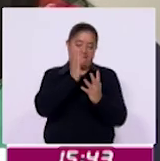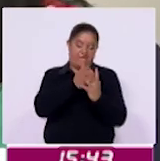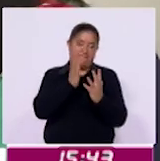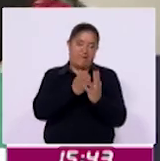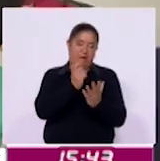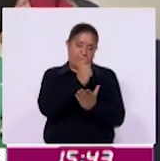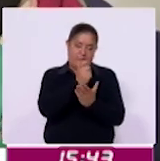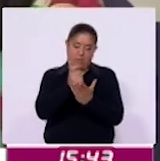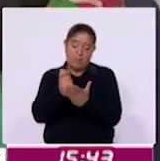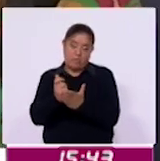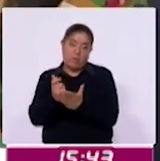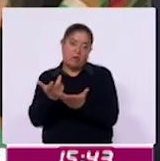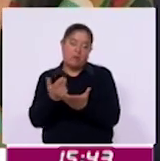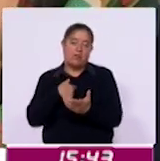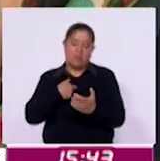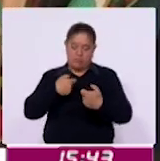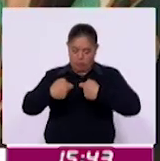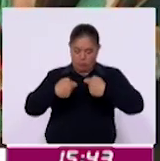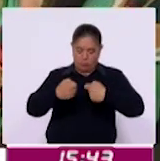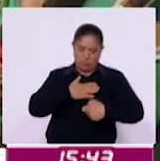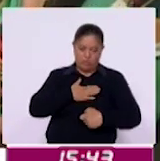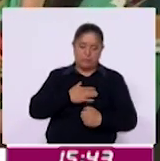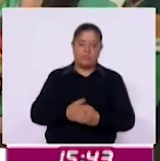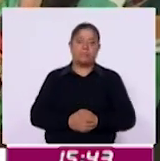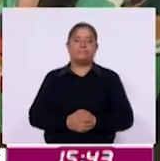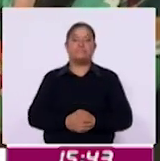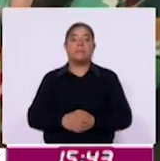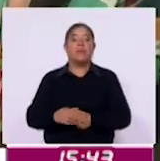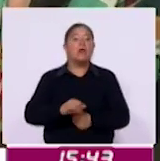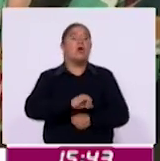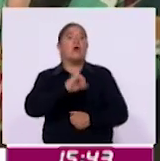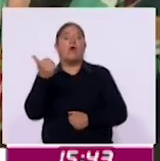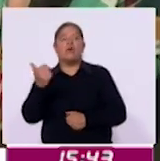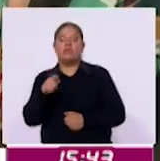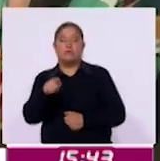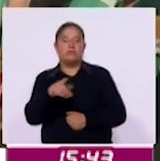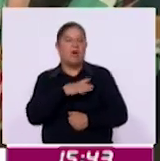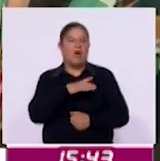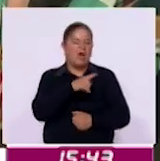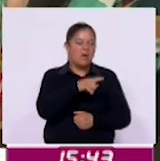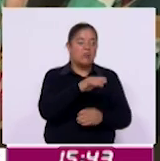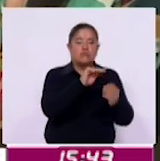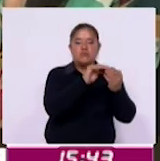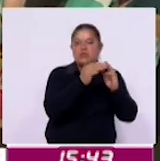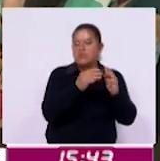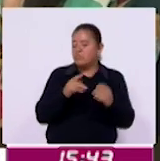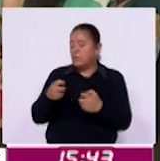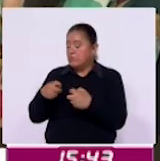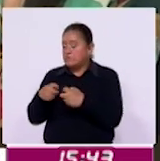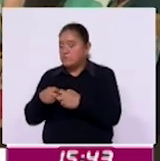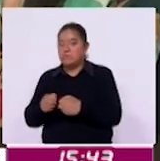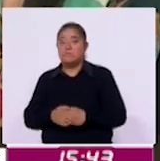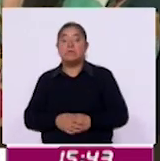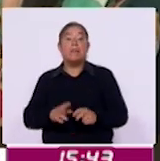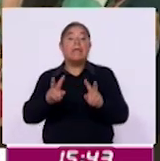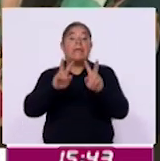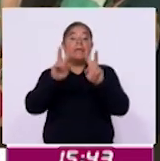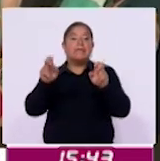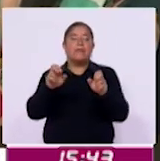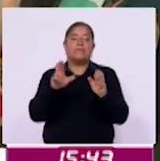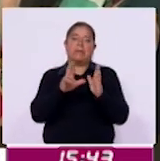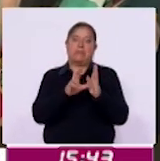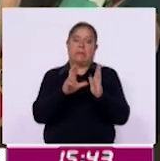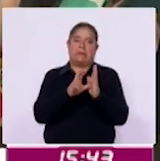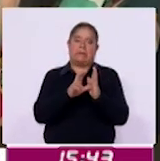financiera. Otro de los elementos que sin duda genera también un poco de ese estrés financiero es el tema de las tarjetas. ¿Cómo